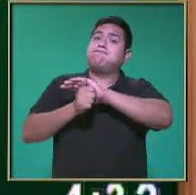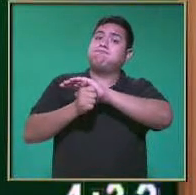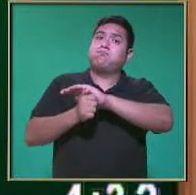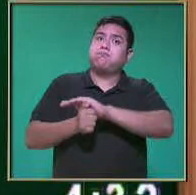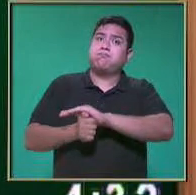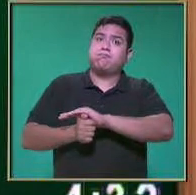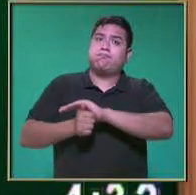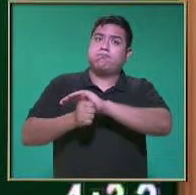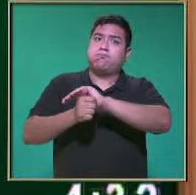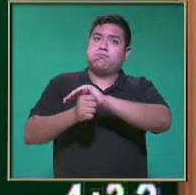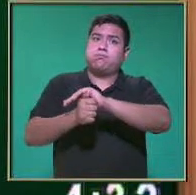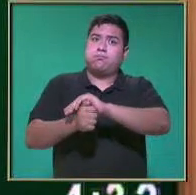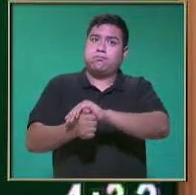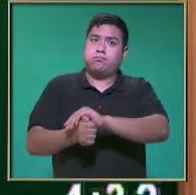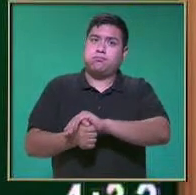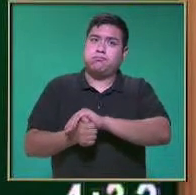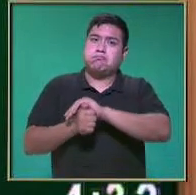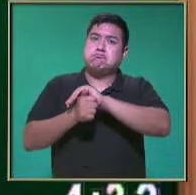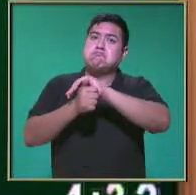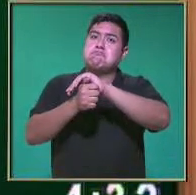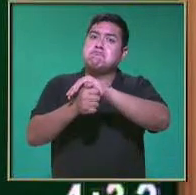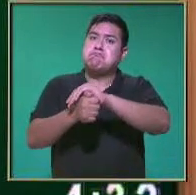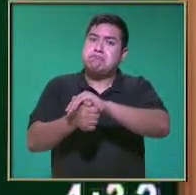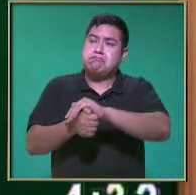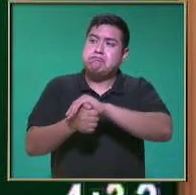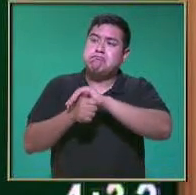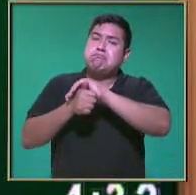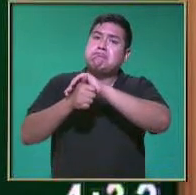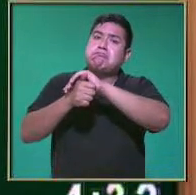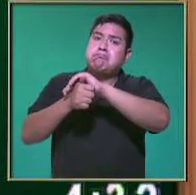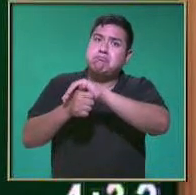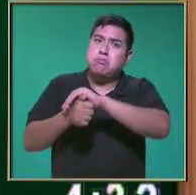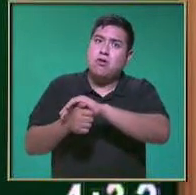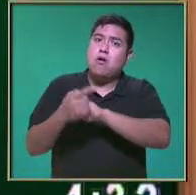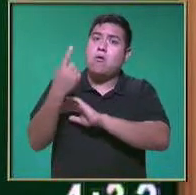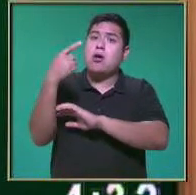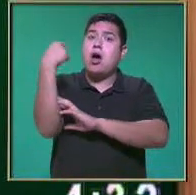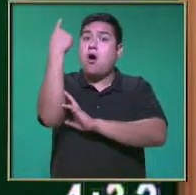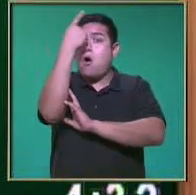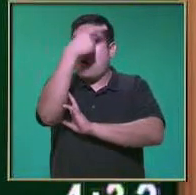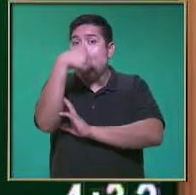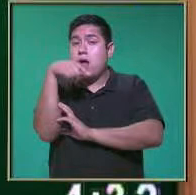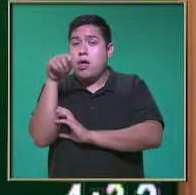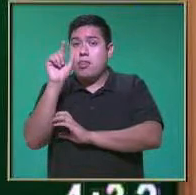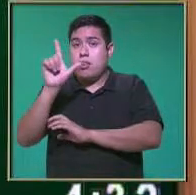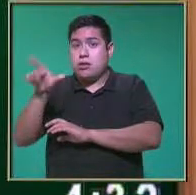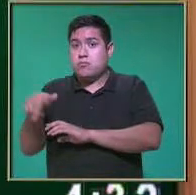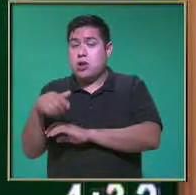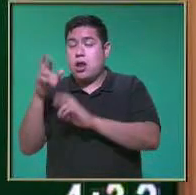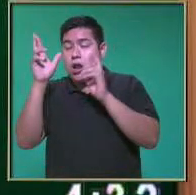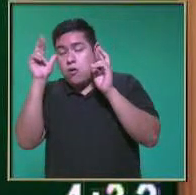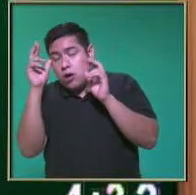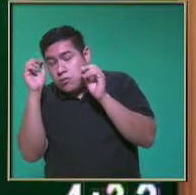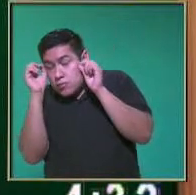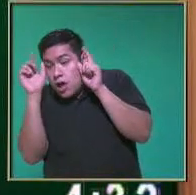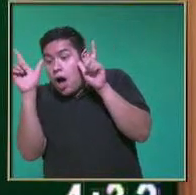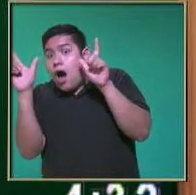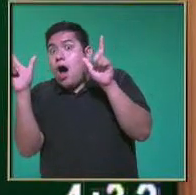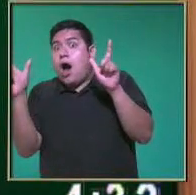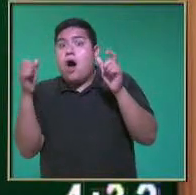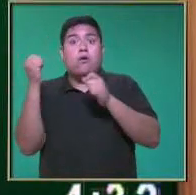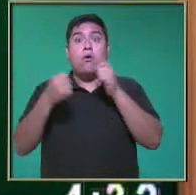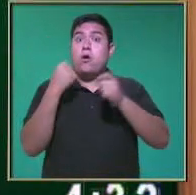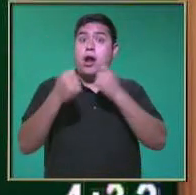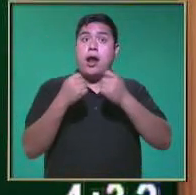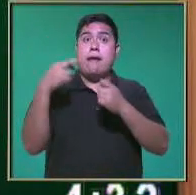pero todavía sin ninguna distracción. Una hora después, la liebre despertó. ¡Cielos! Debo correr como